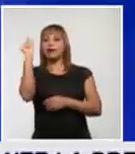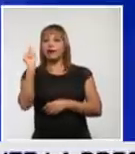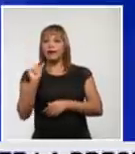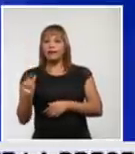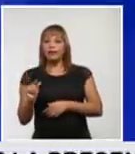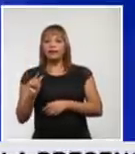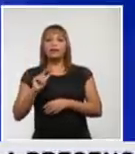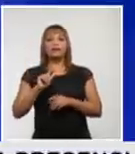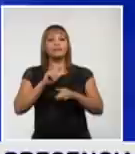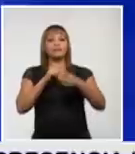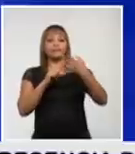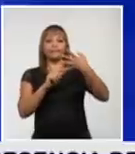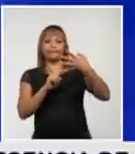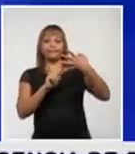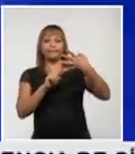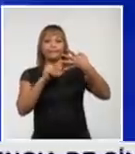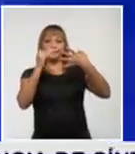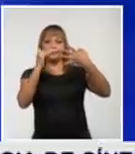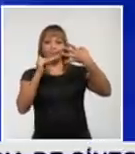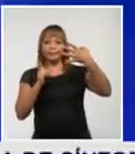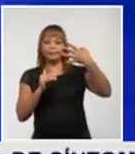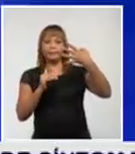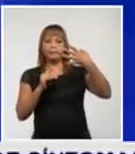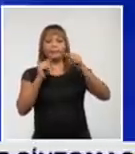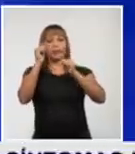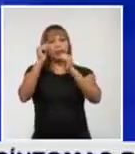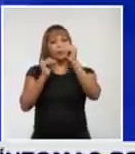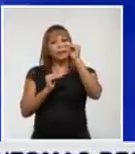tasa que tiende a disminuir,